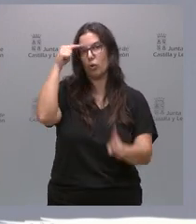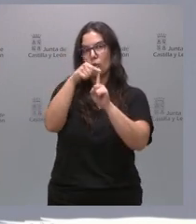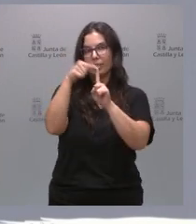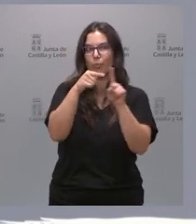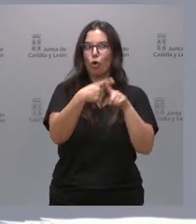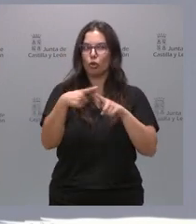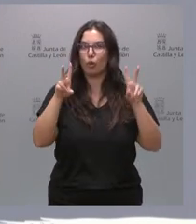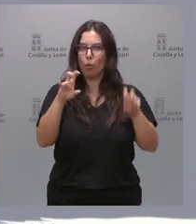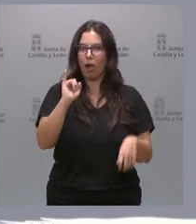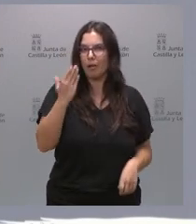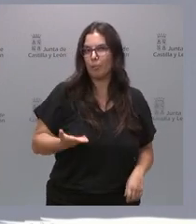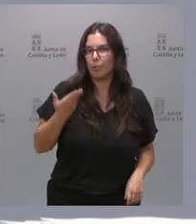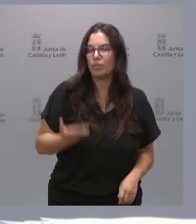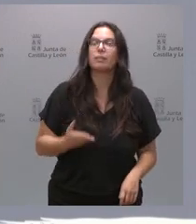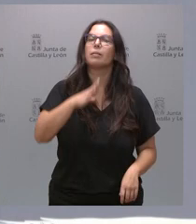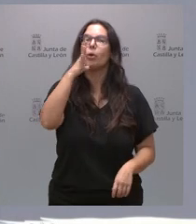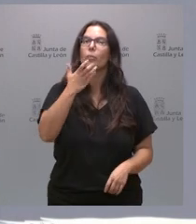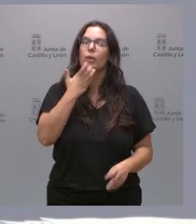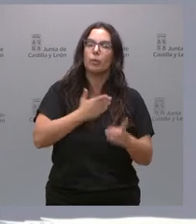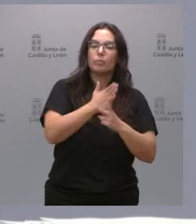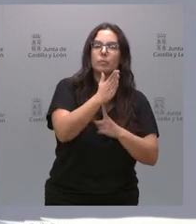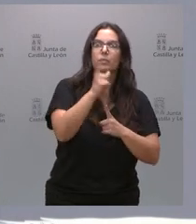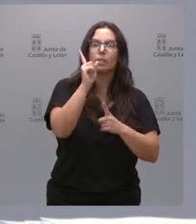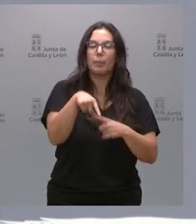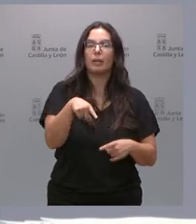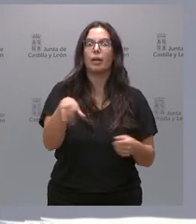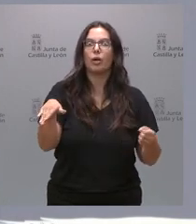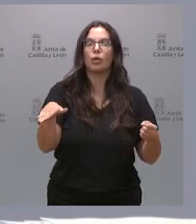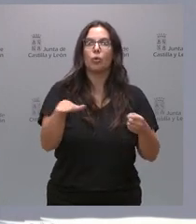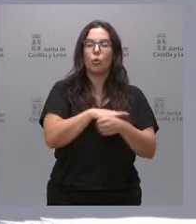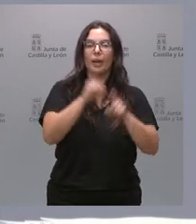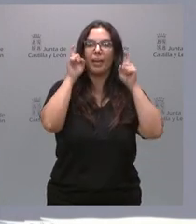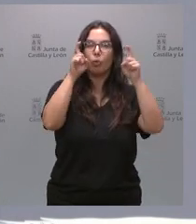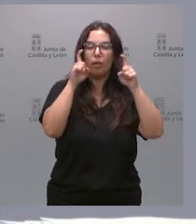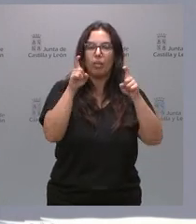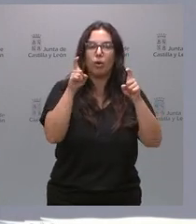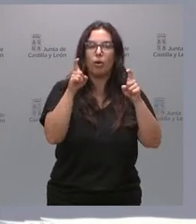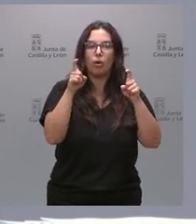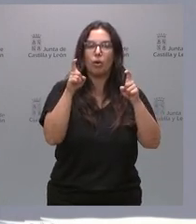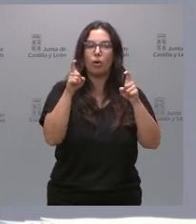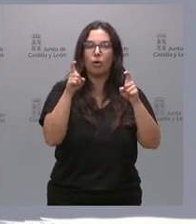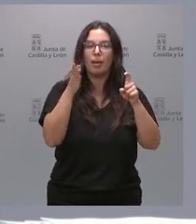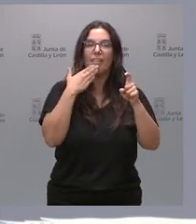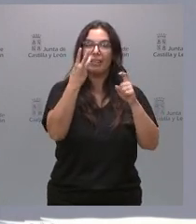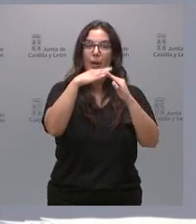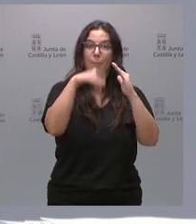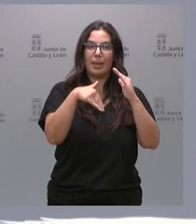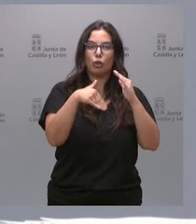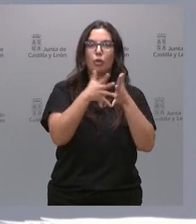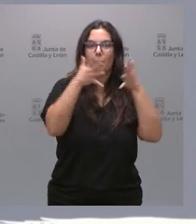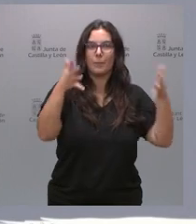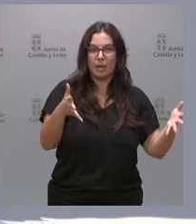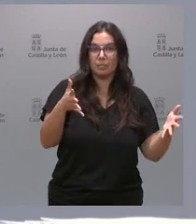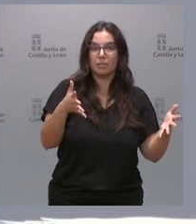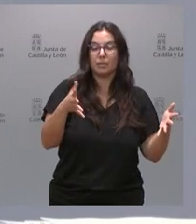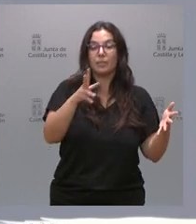porque por un lado estamos ampliando lo que es la educación de menos de 3 años manteniendo la que